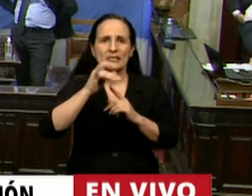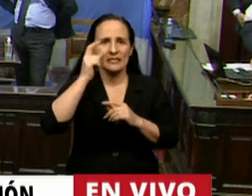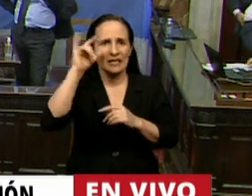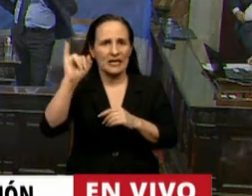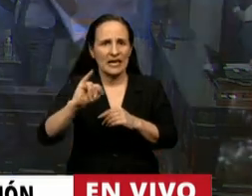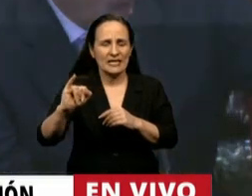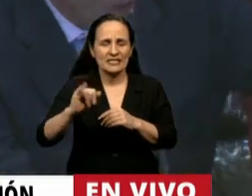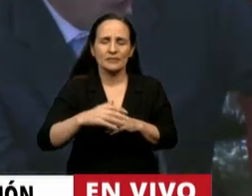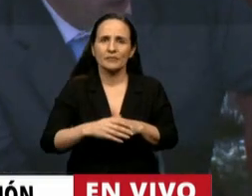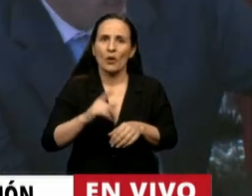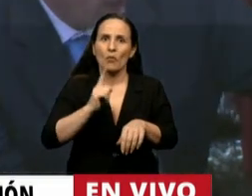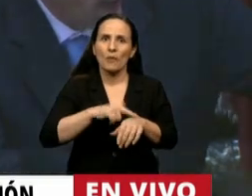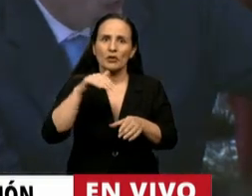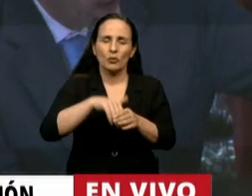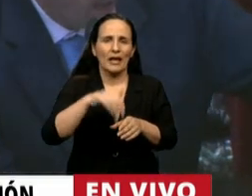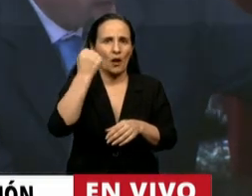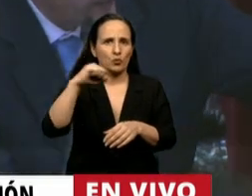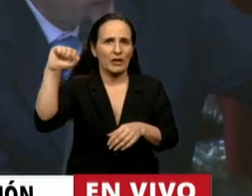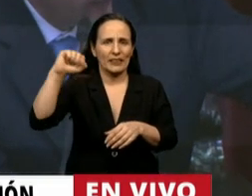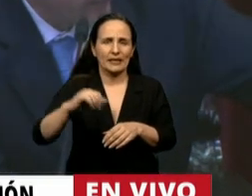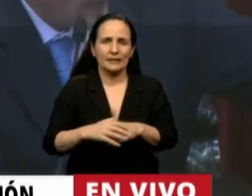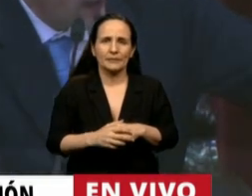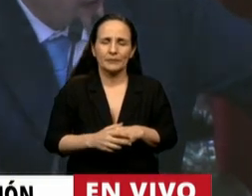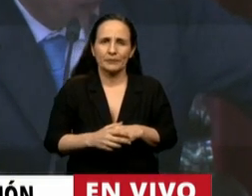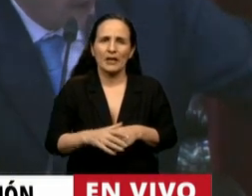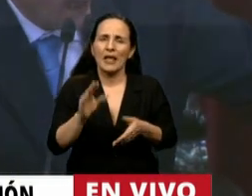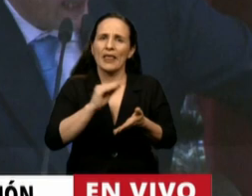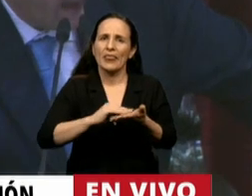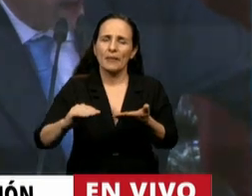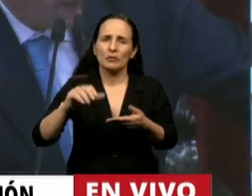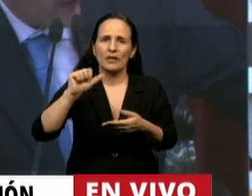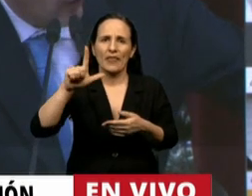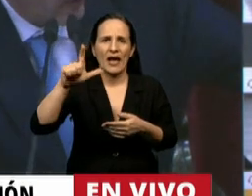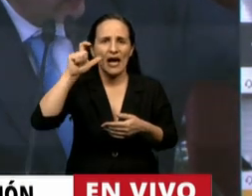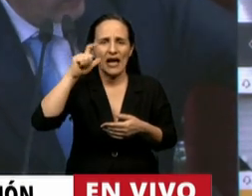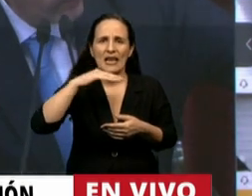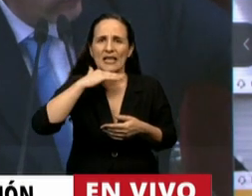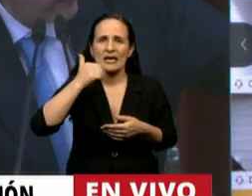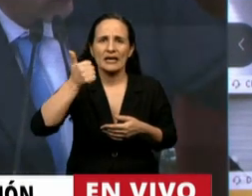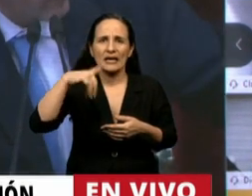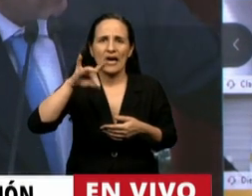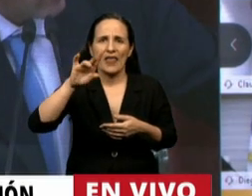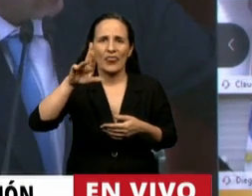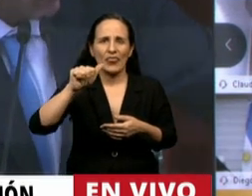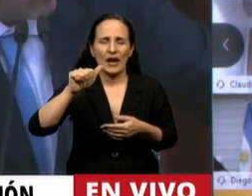Vázquez ausente a la hora de votar diputada Alejandra vigo